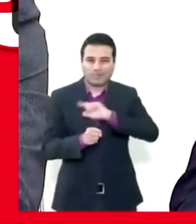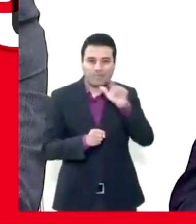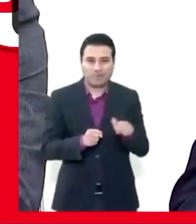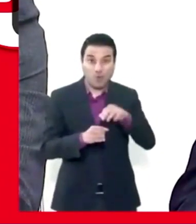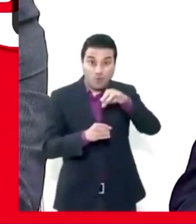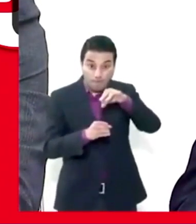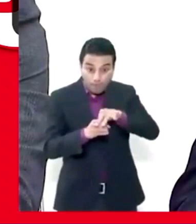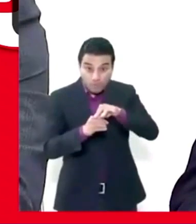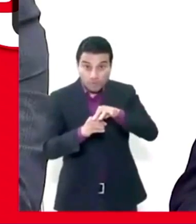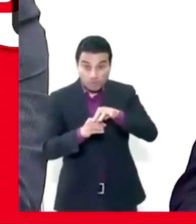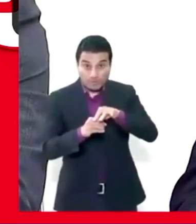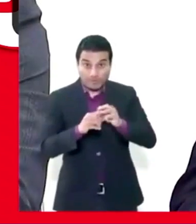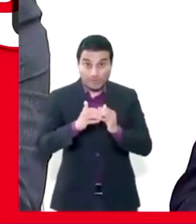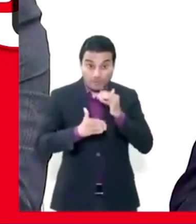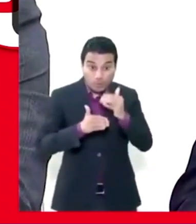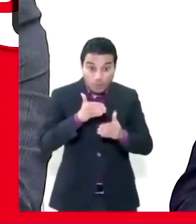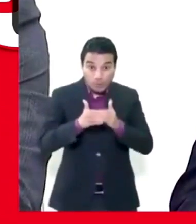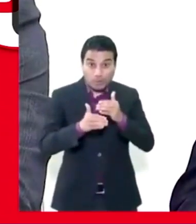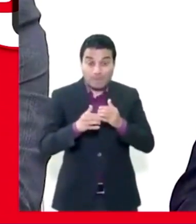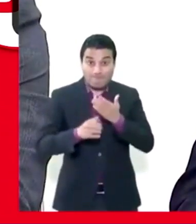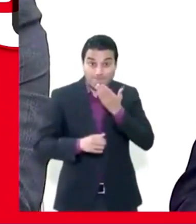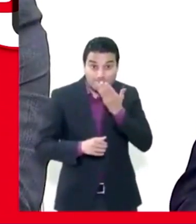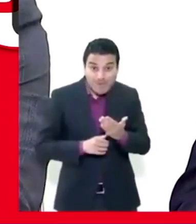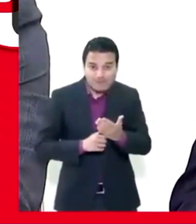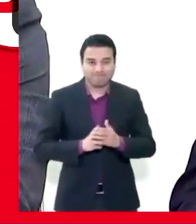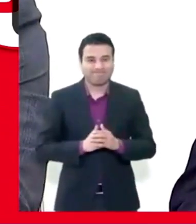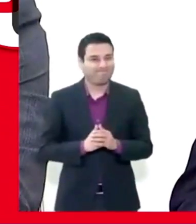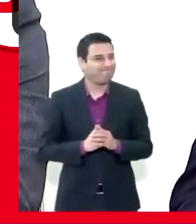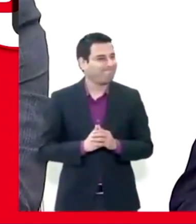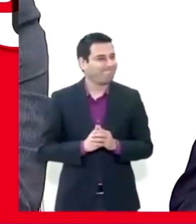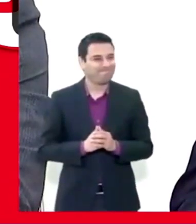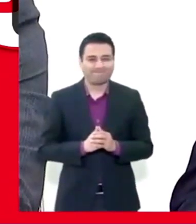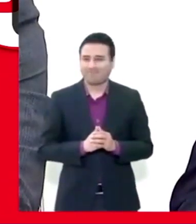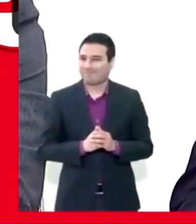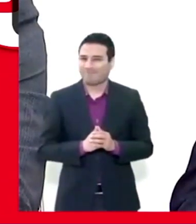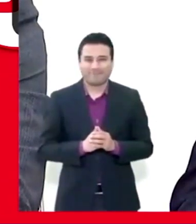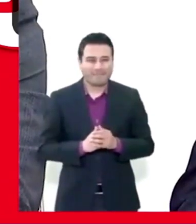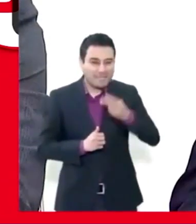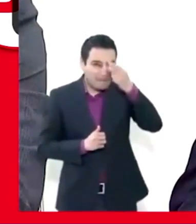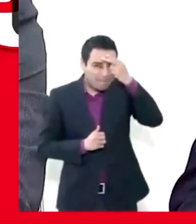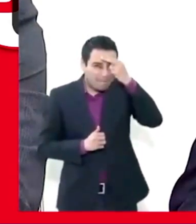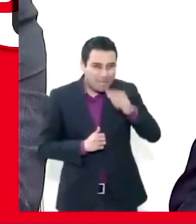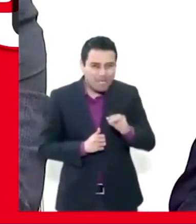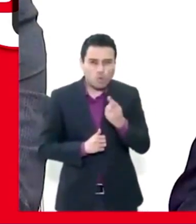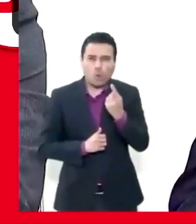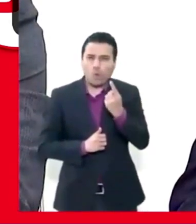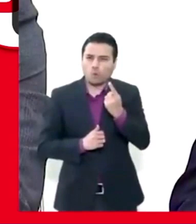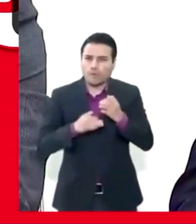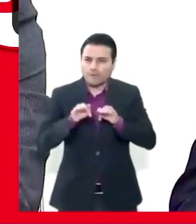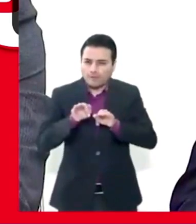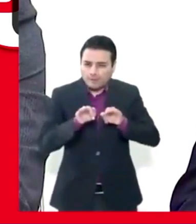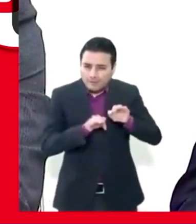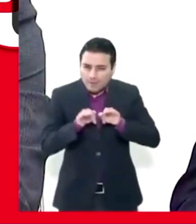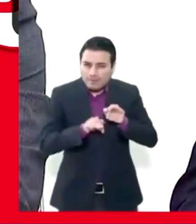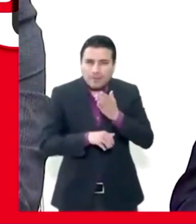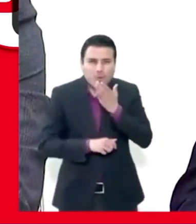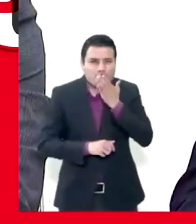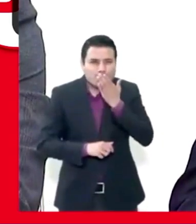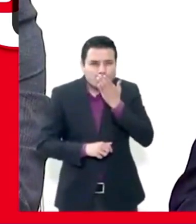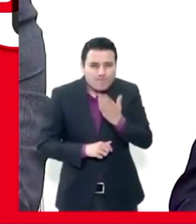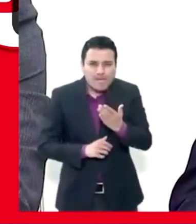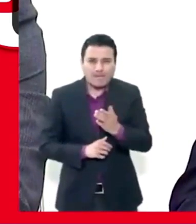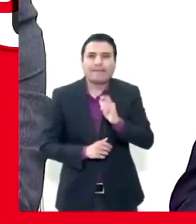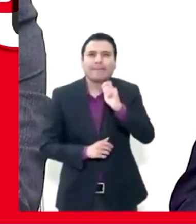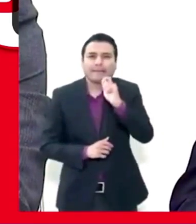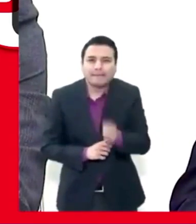procesos electorales y que ponen en riesgo una de las pocas cosas que se han hecho bien en el país en los últimos en las últimas tres décadas un